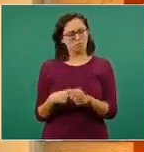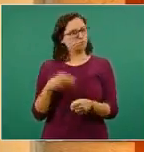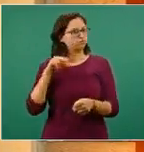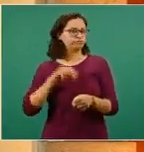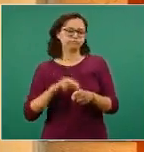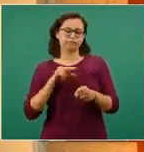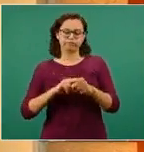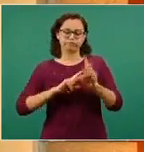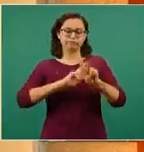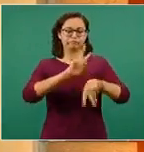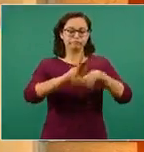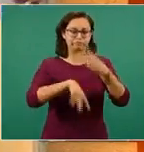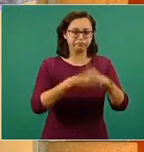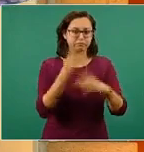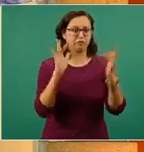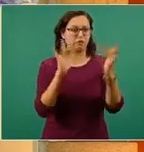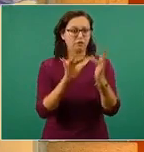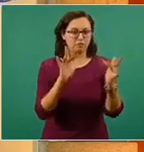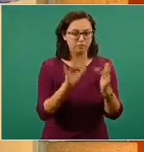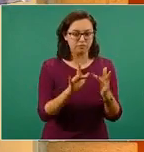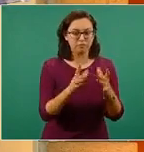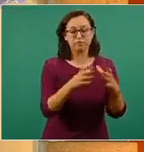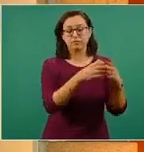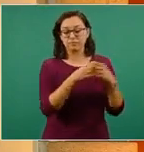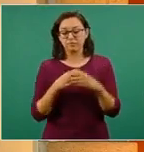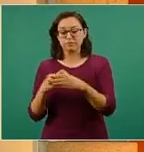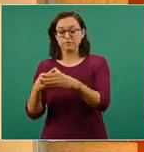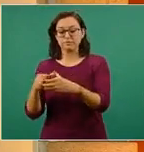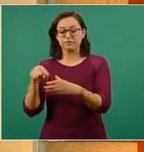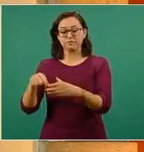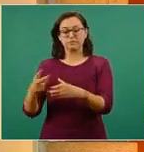Vigilancia Epidemiológica, de los cuales